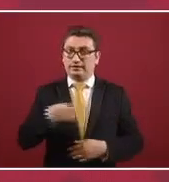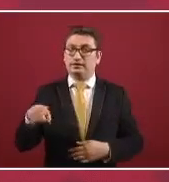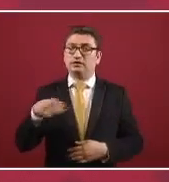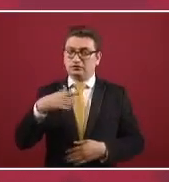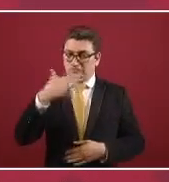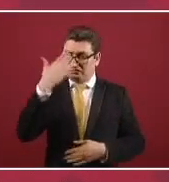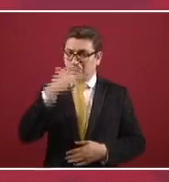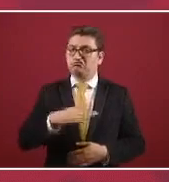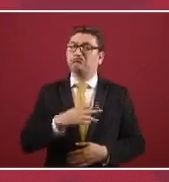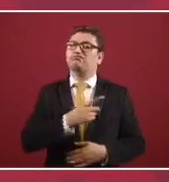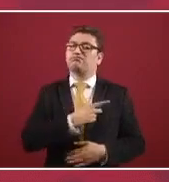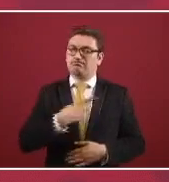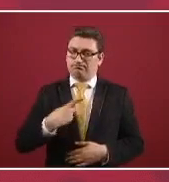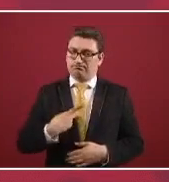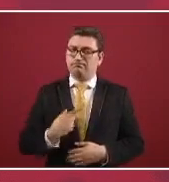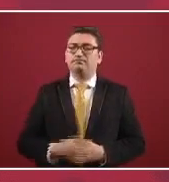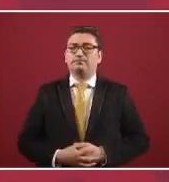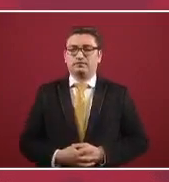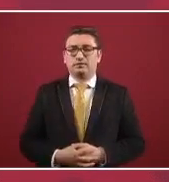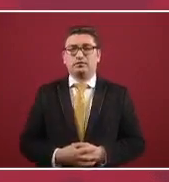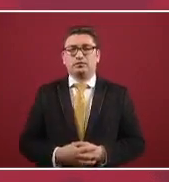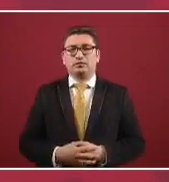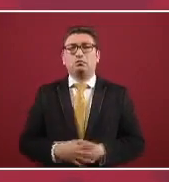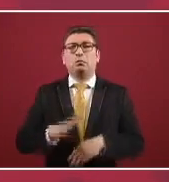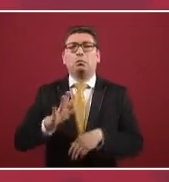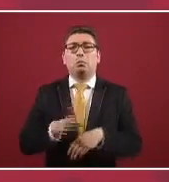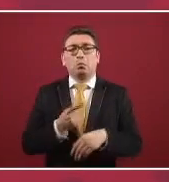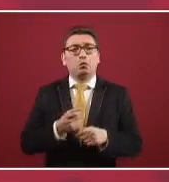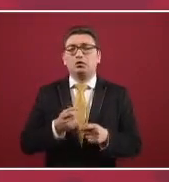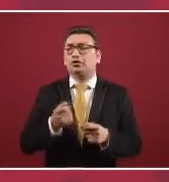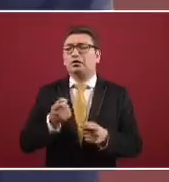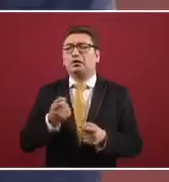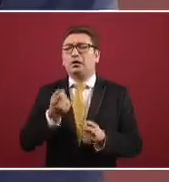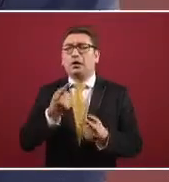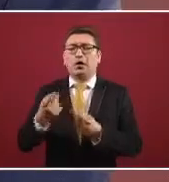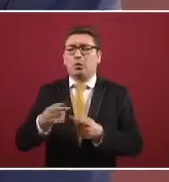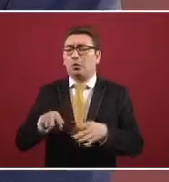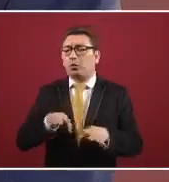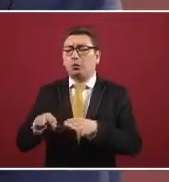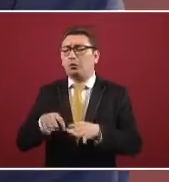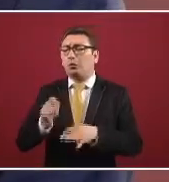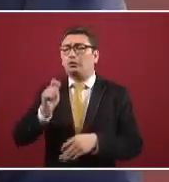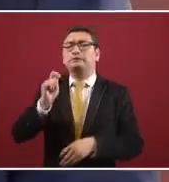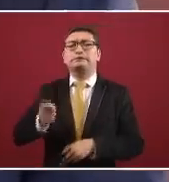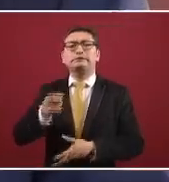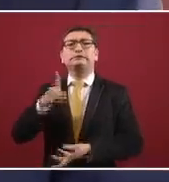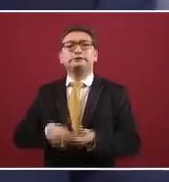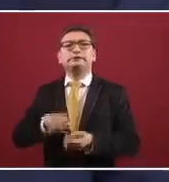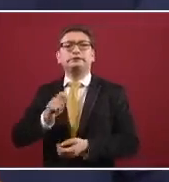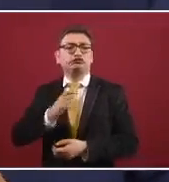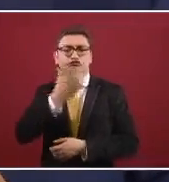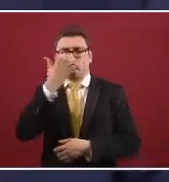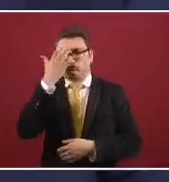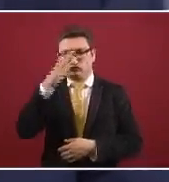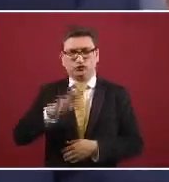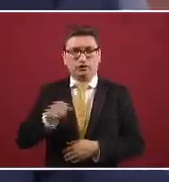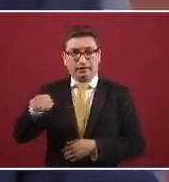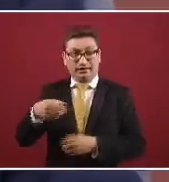porque hay muchas cosas que se desconocen, que al interior del Poder